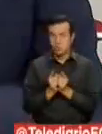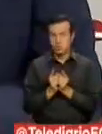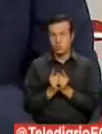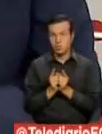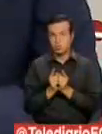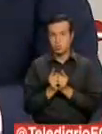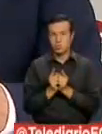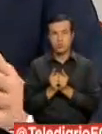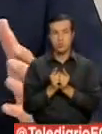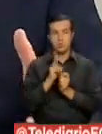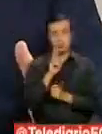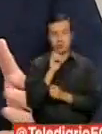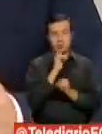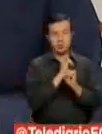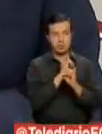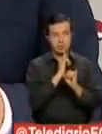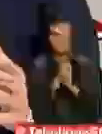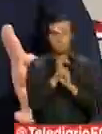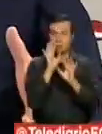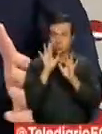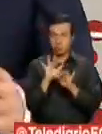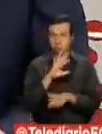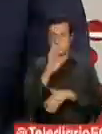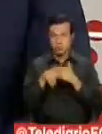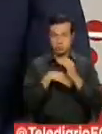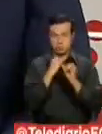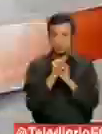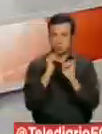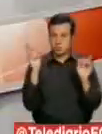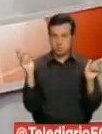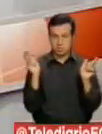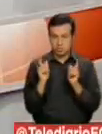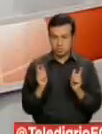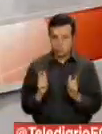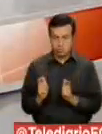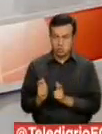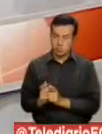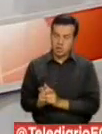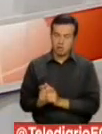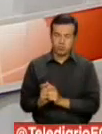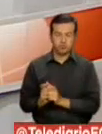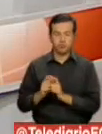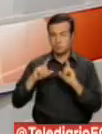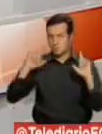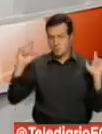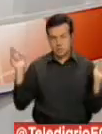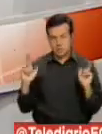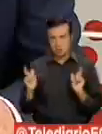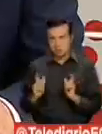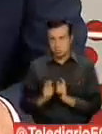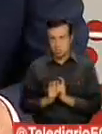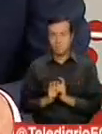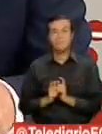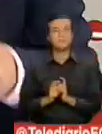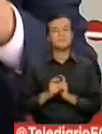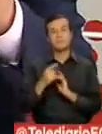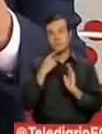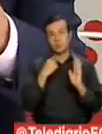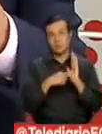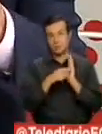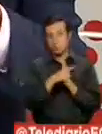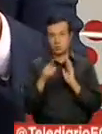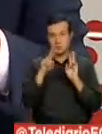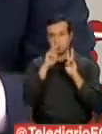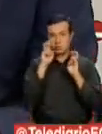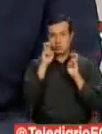20 instituciones, ministerios, secretarías, institutos, agencias dependientes del Estado. Claro. Dentro de ello está también el